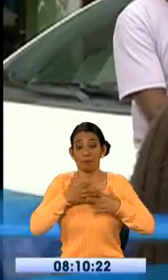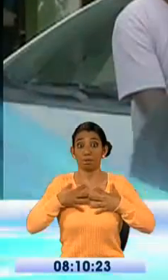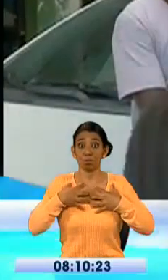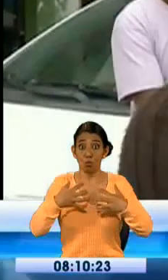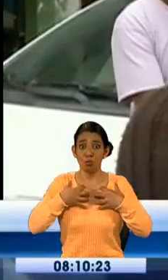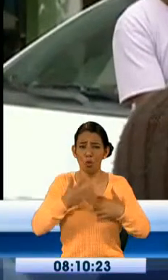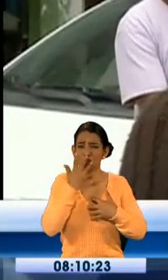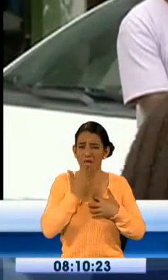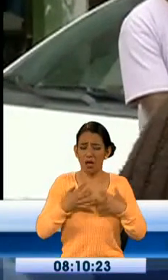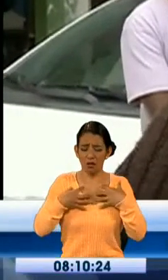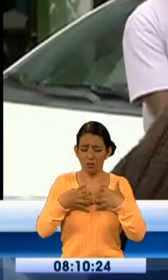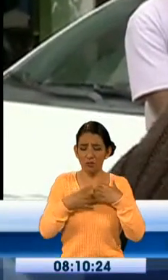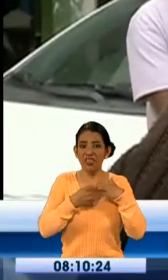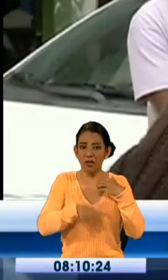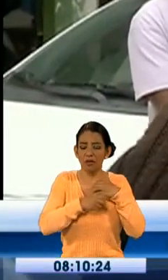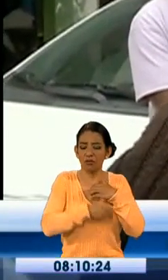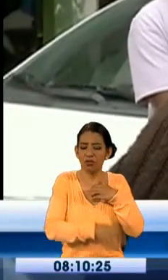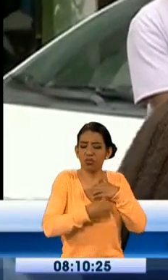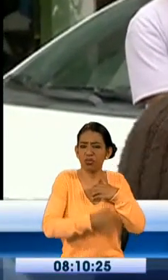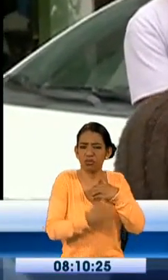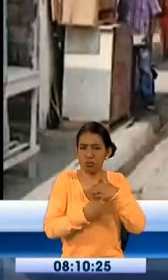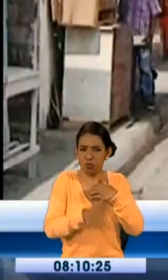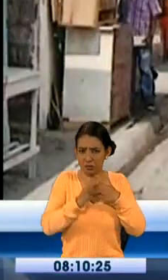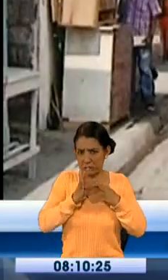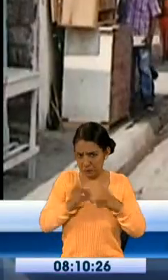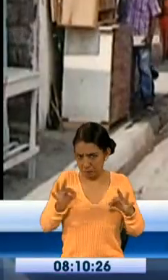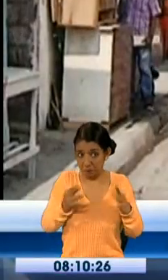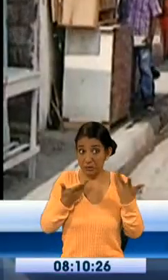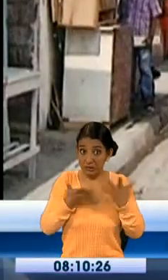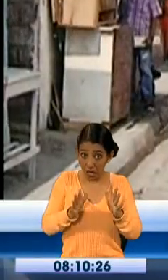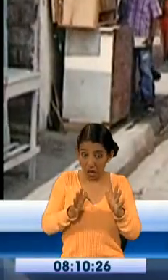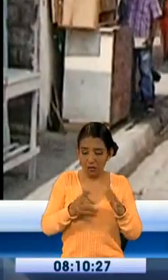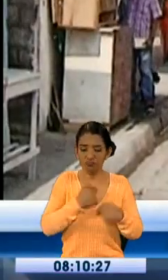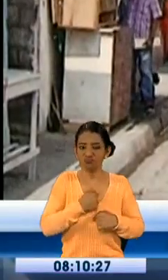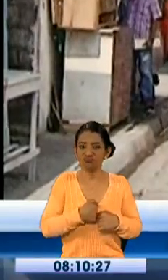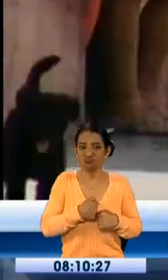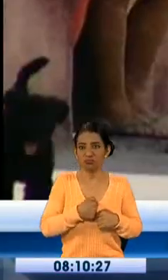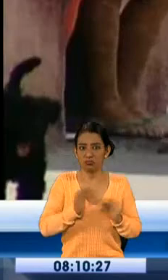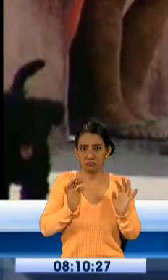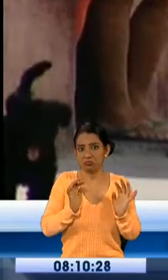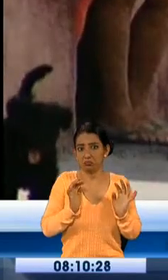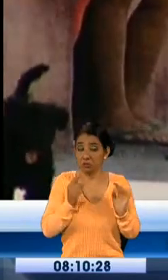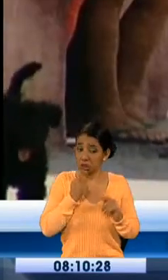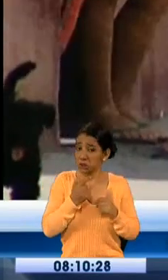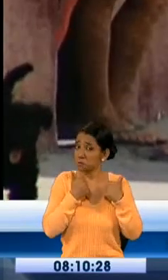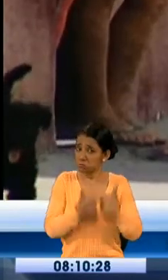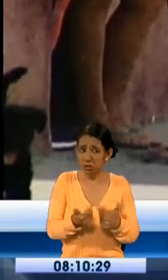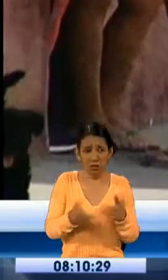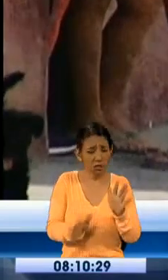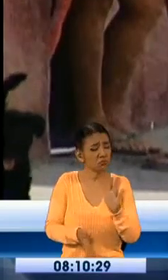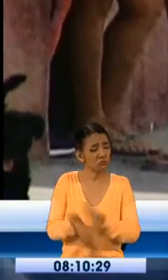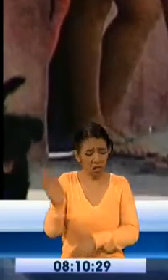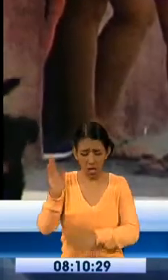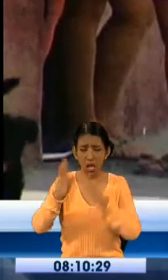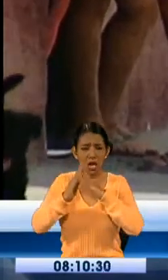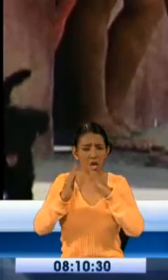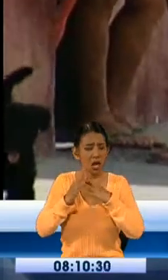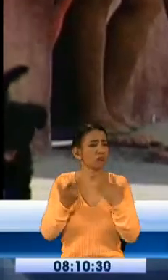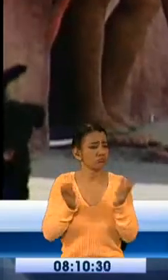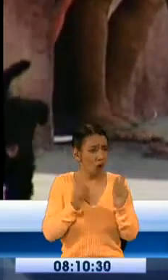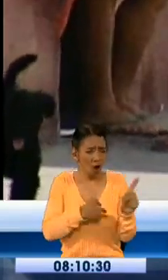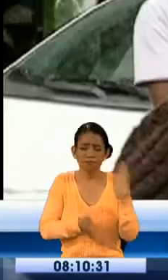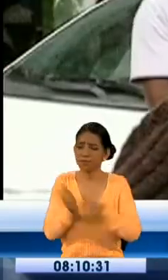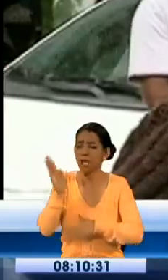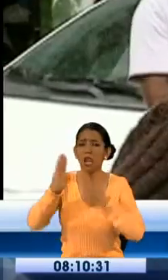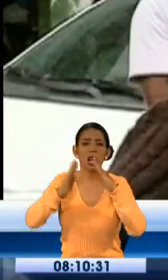entonces le tenía que botar la sangre, todo. Entonces hasta el momento aparentemente estaba bien, le dieron de alta y tenía la herida del